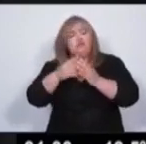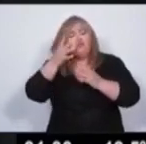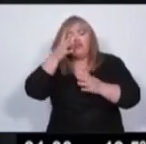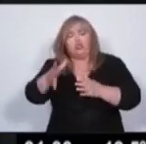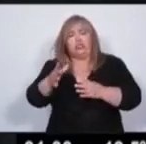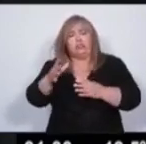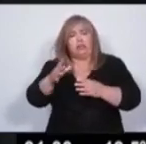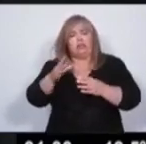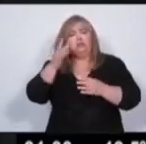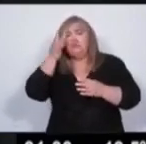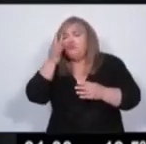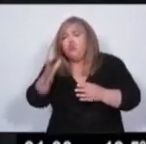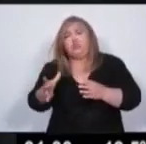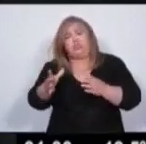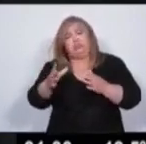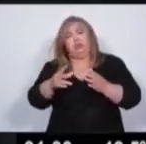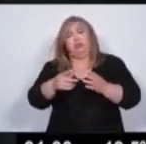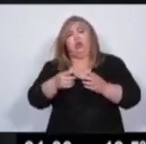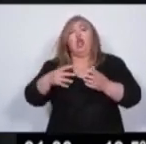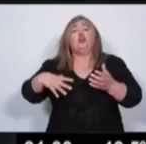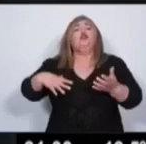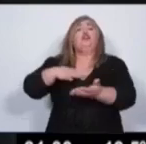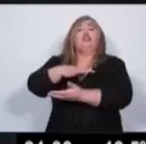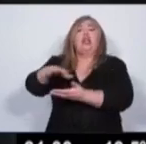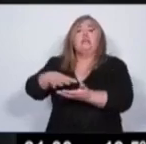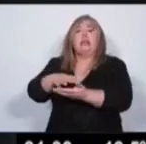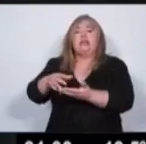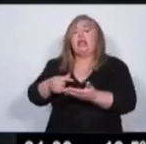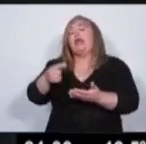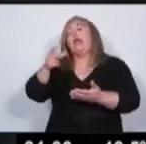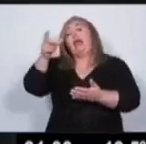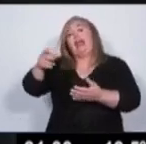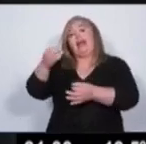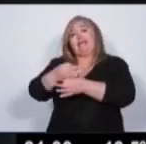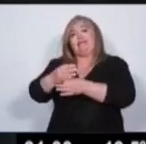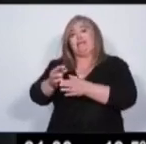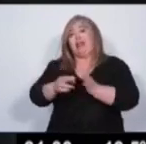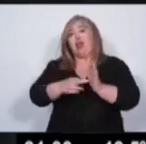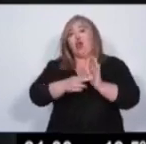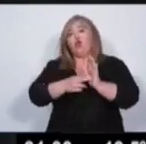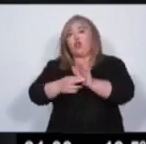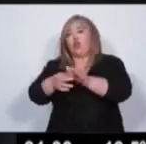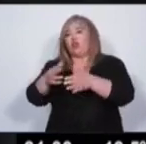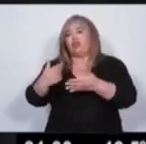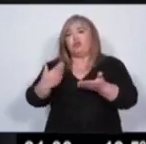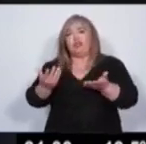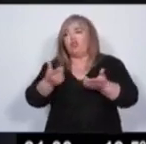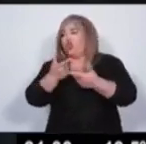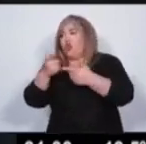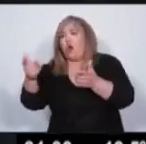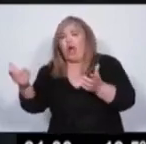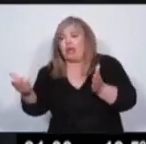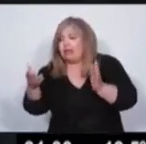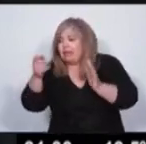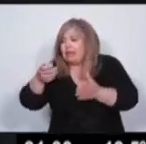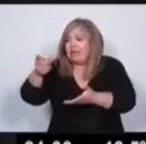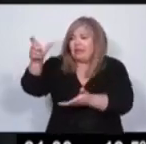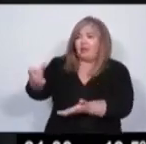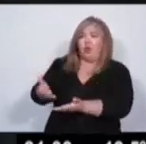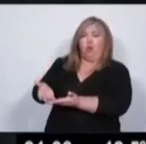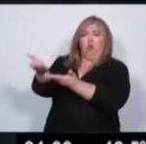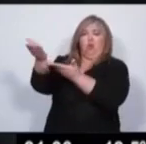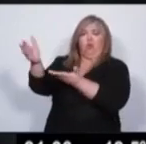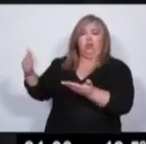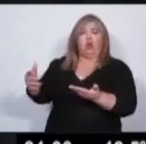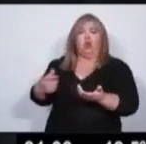no hay un reconocimiento social sobre el docente y necesitamos ese reconocimiento social no solo del gobierno del poder